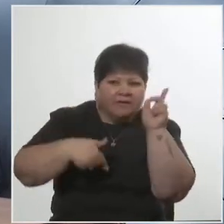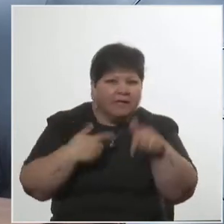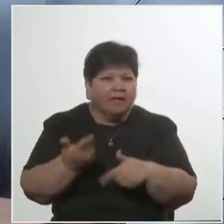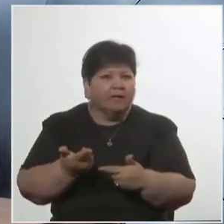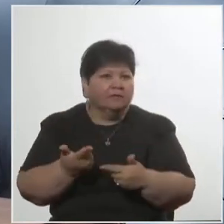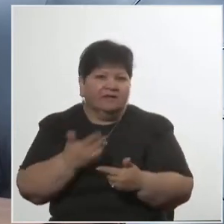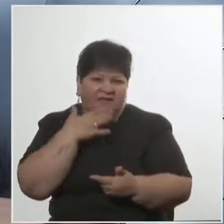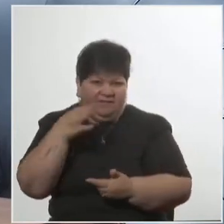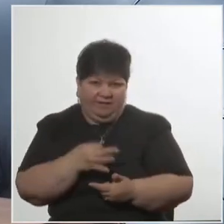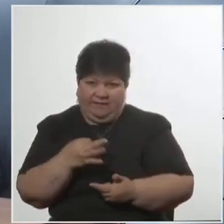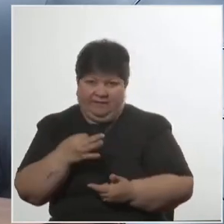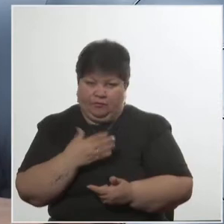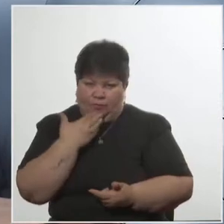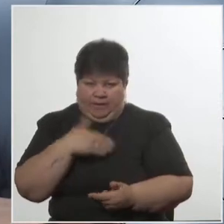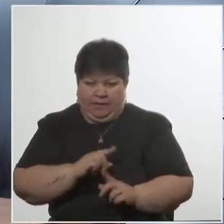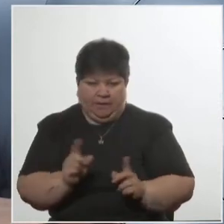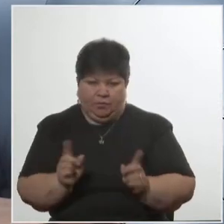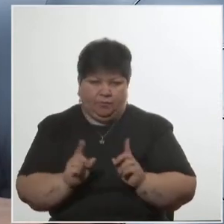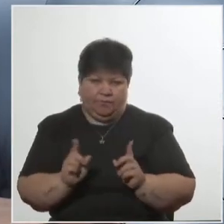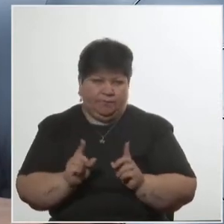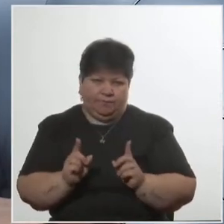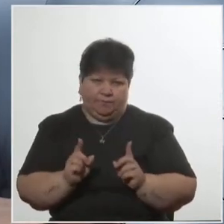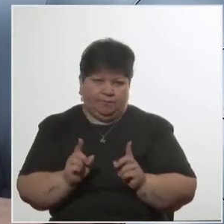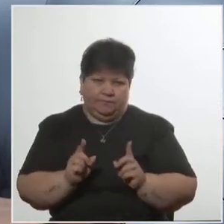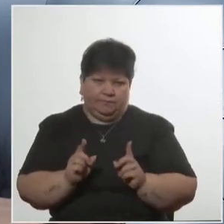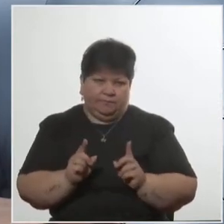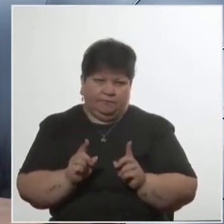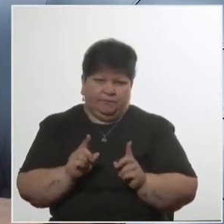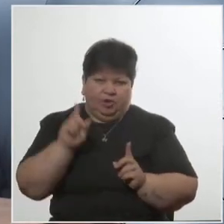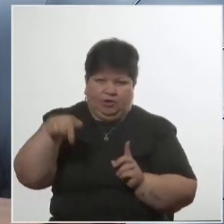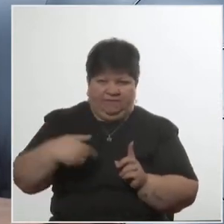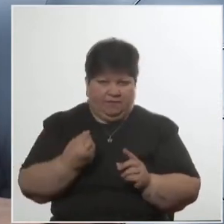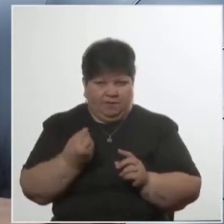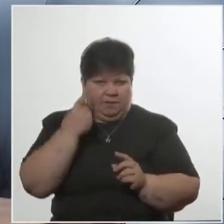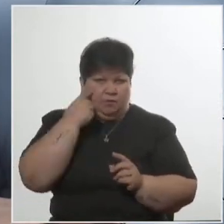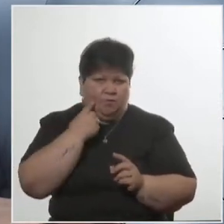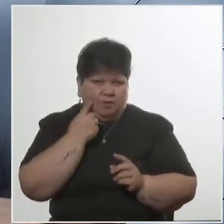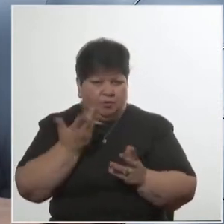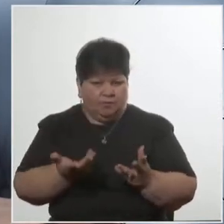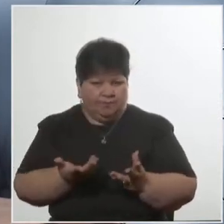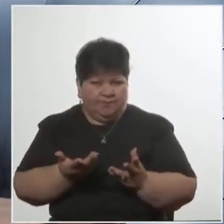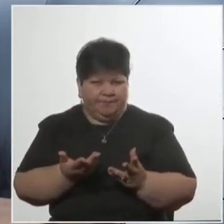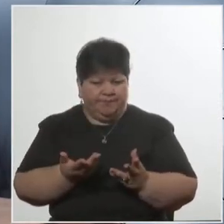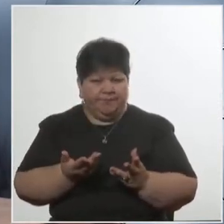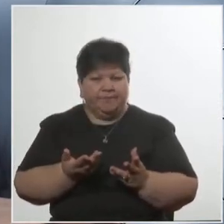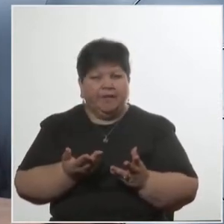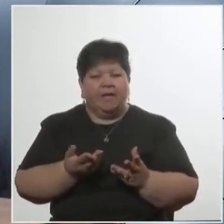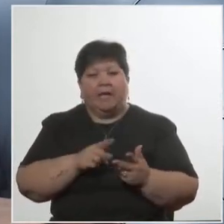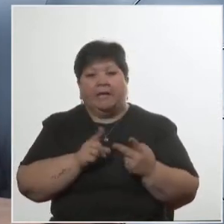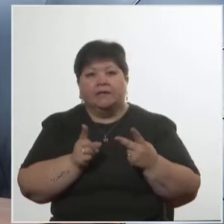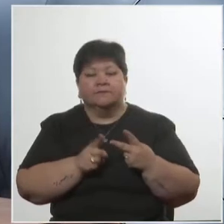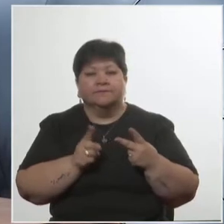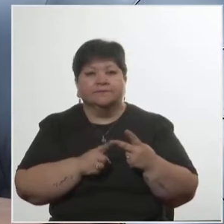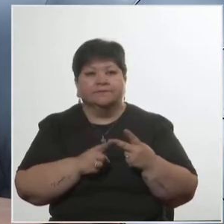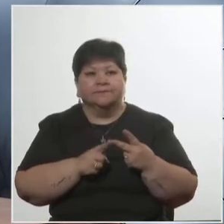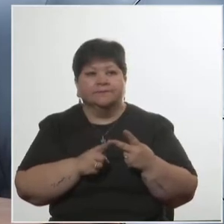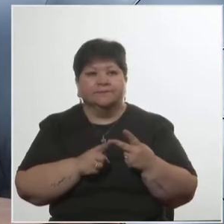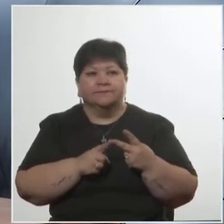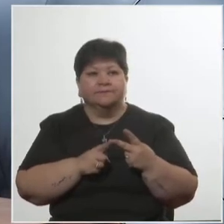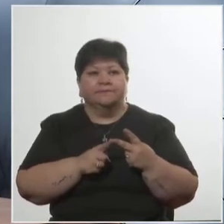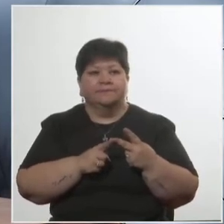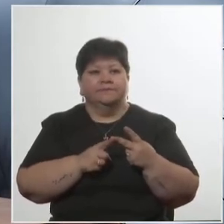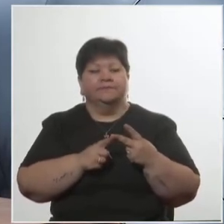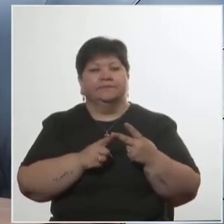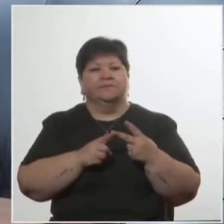Honestamente Yo no termino de entender De dónde sale el número lo segundo Es que tampoco